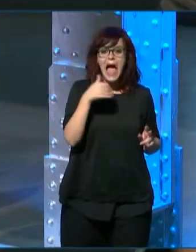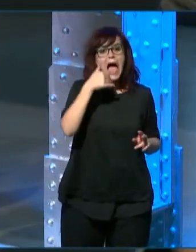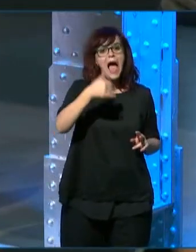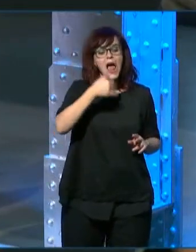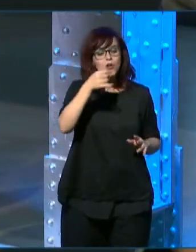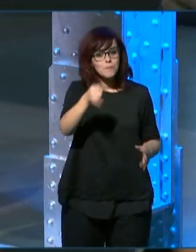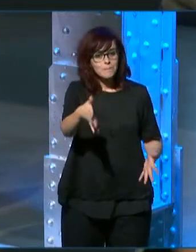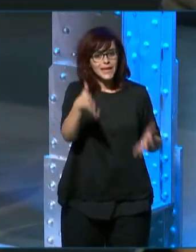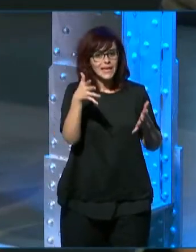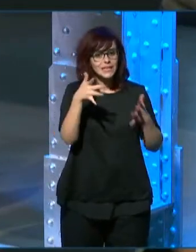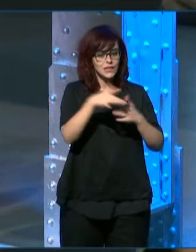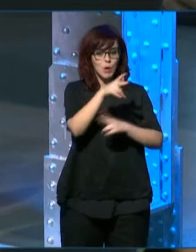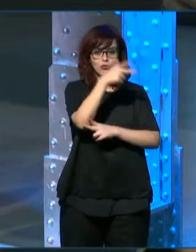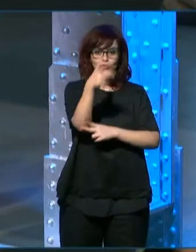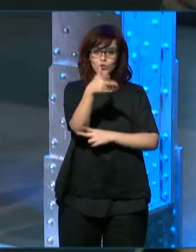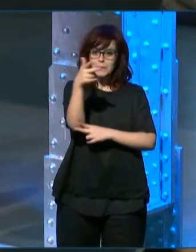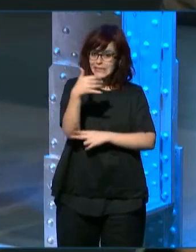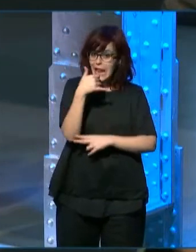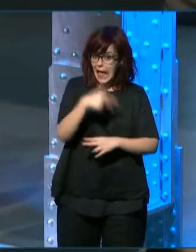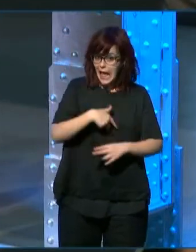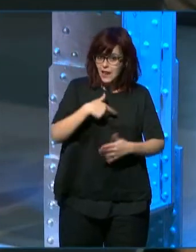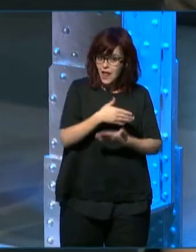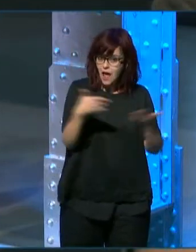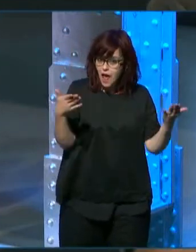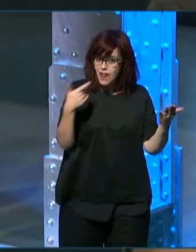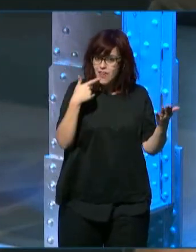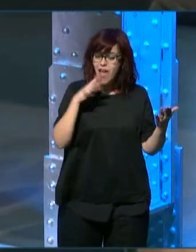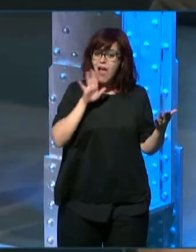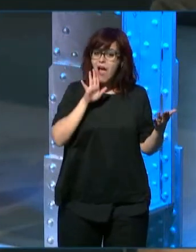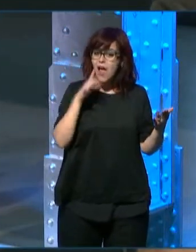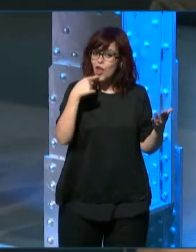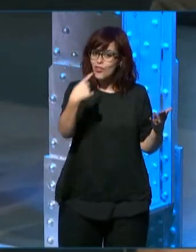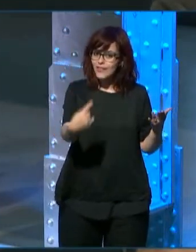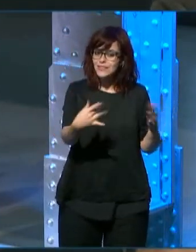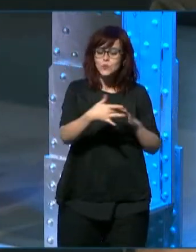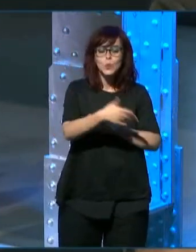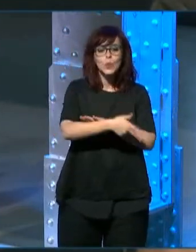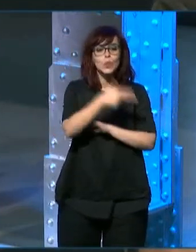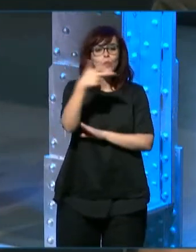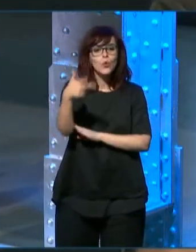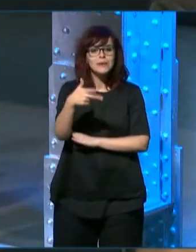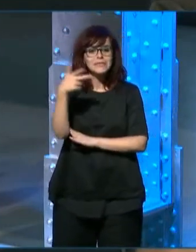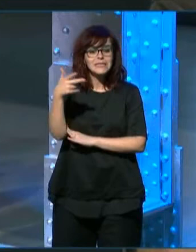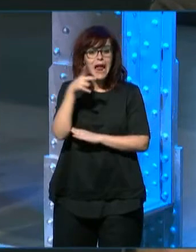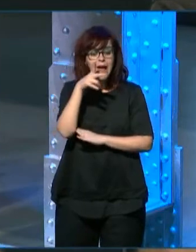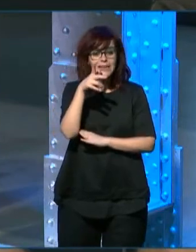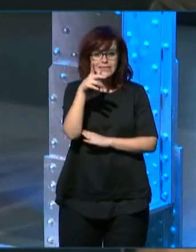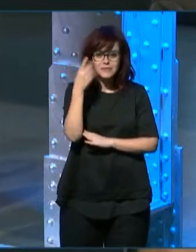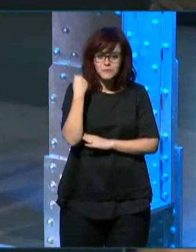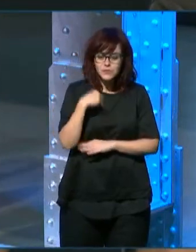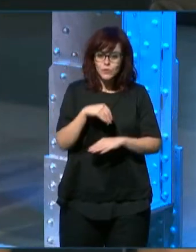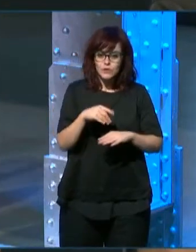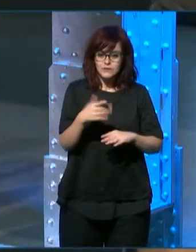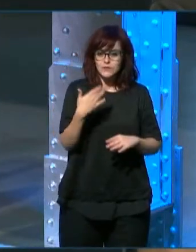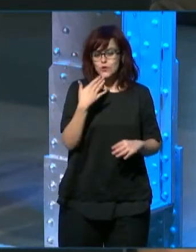encanta del documental en general y que ya lo dije la otra vez, y es que es un documental que es al mismo tiempo